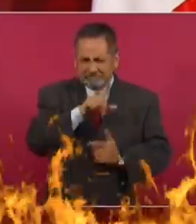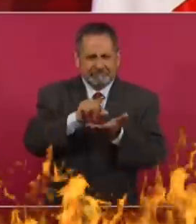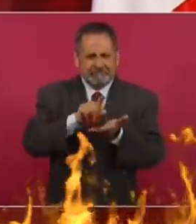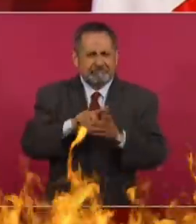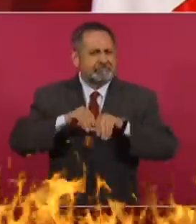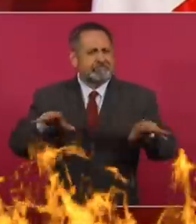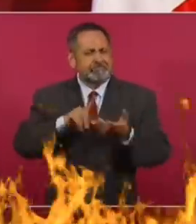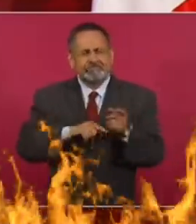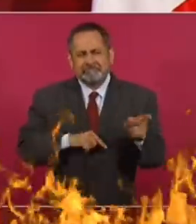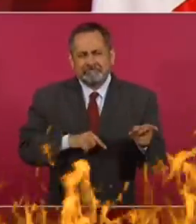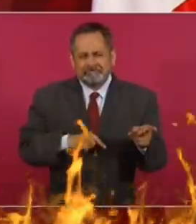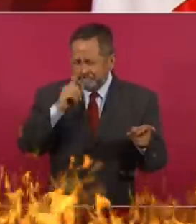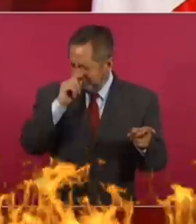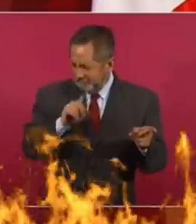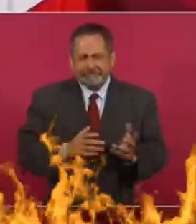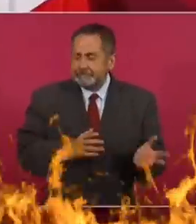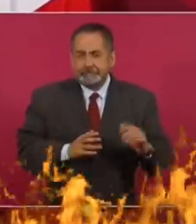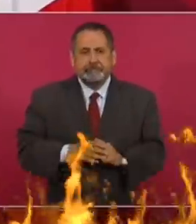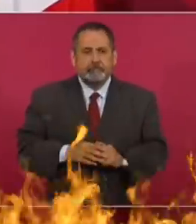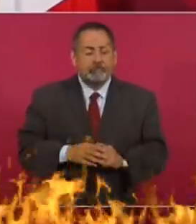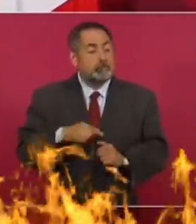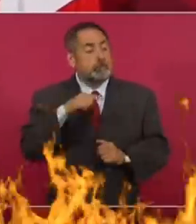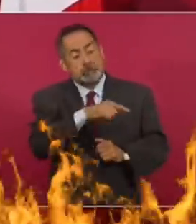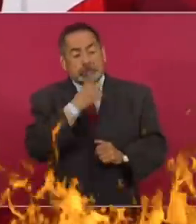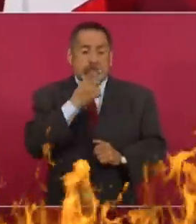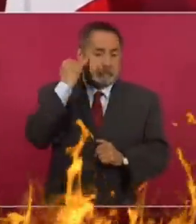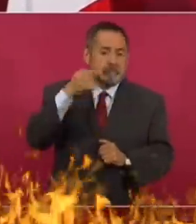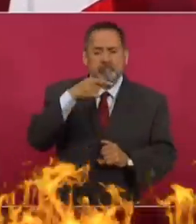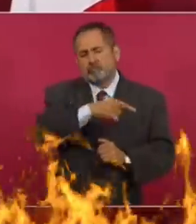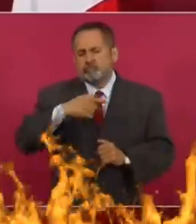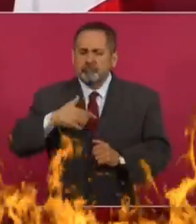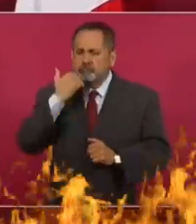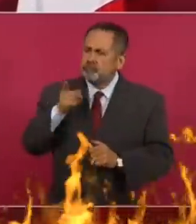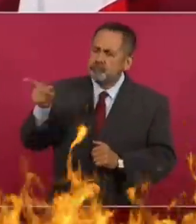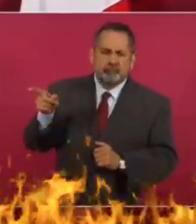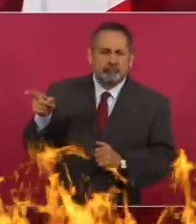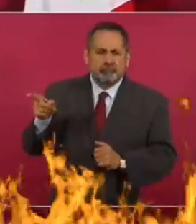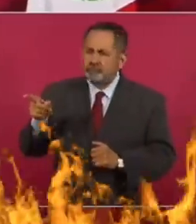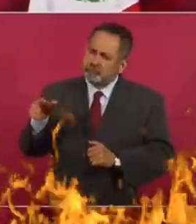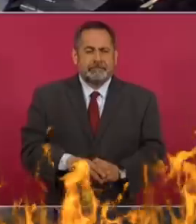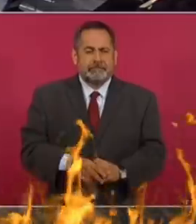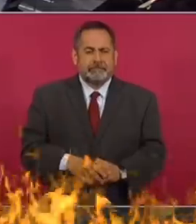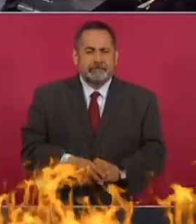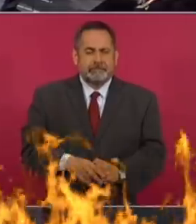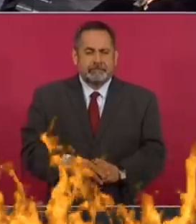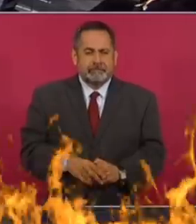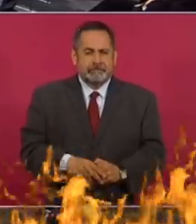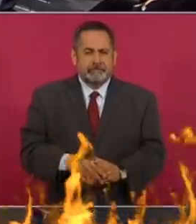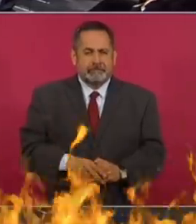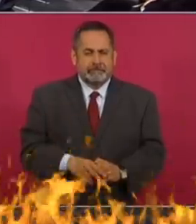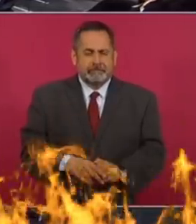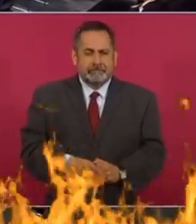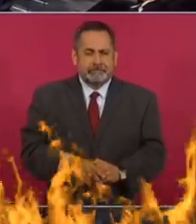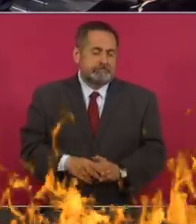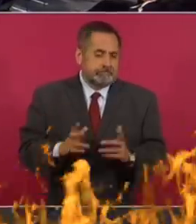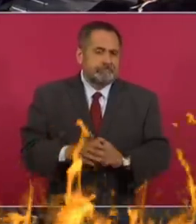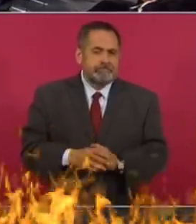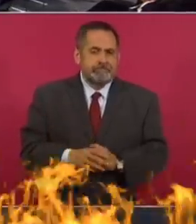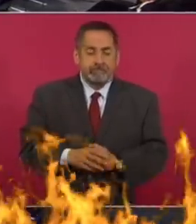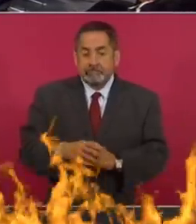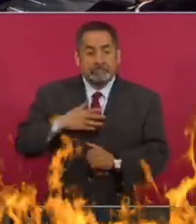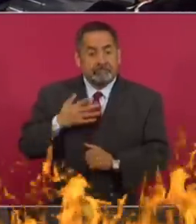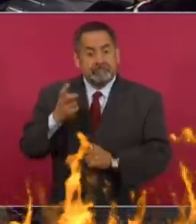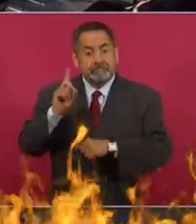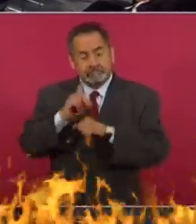Twitter, creo que en el 19. Estaba planteando de que él sí quería que yo me fuera a Palenque, Chiapas. Y yo, pues, hasta